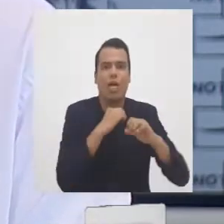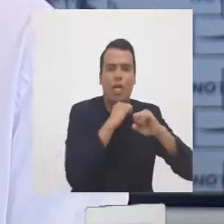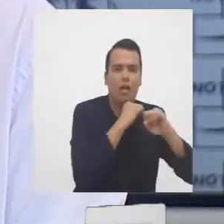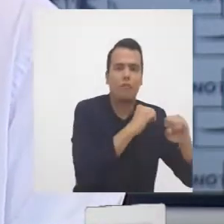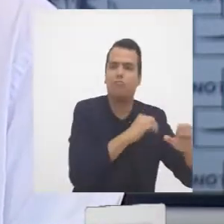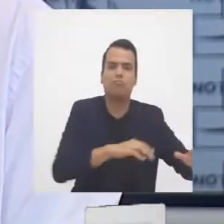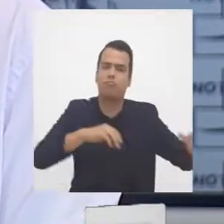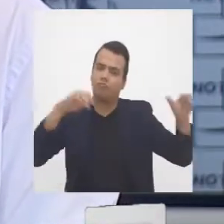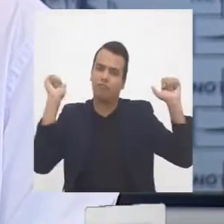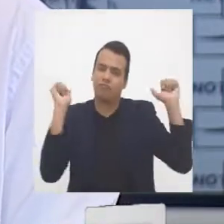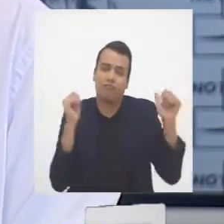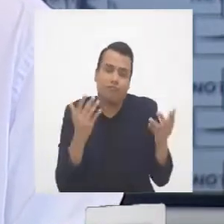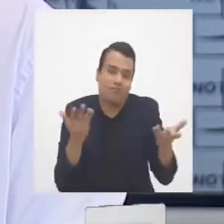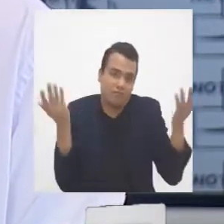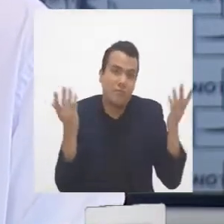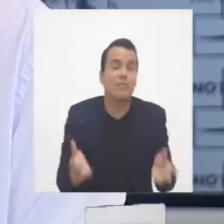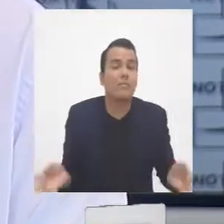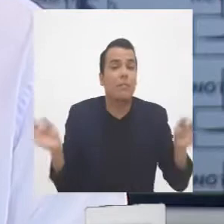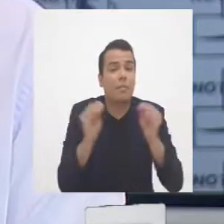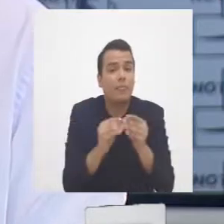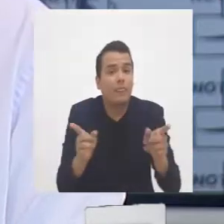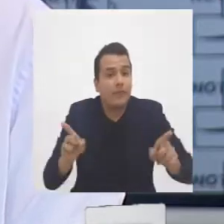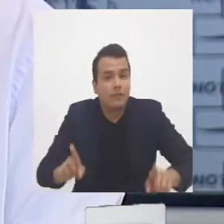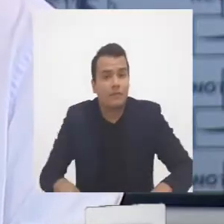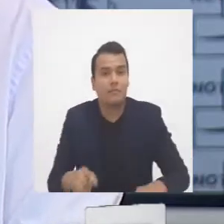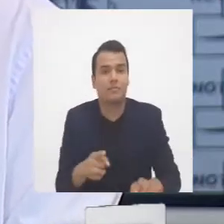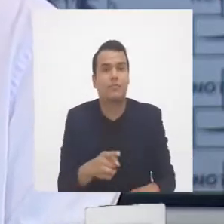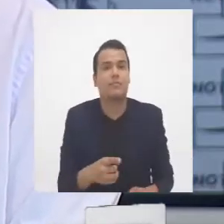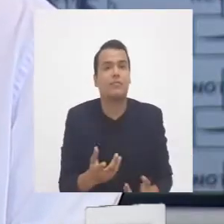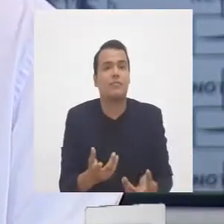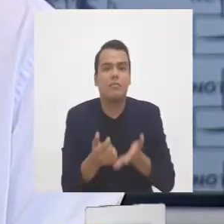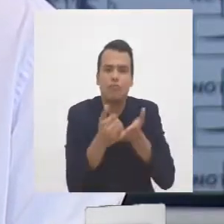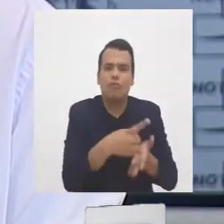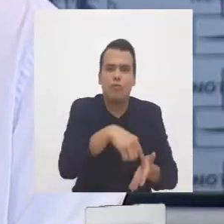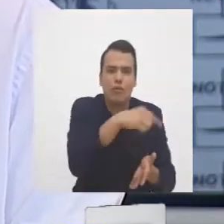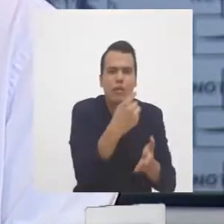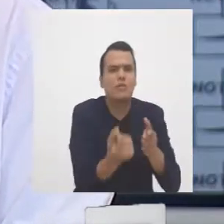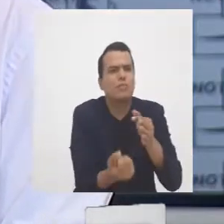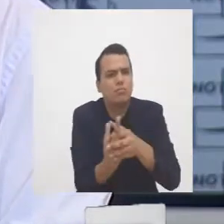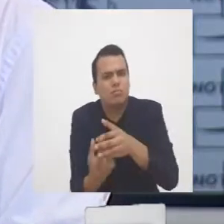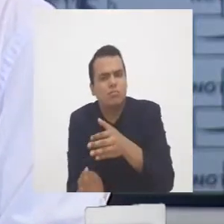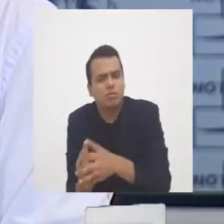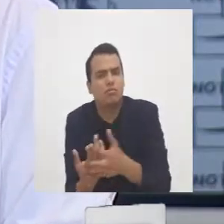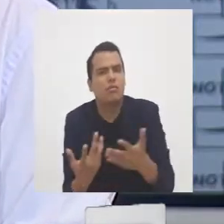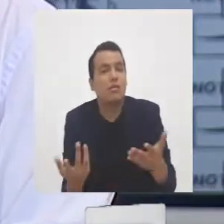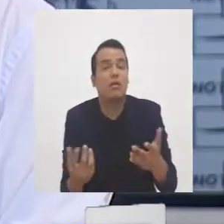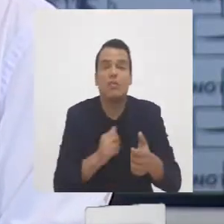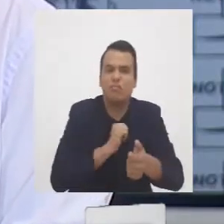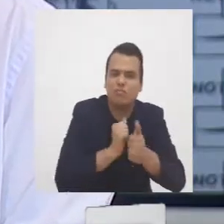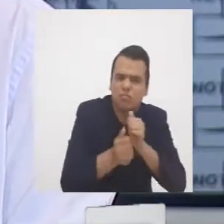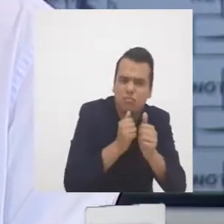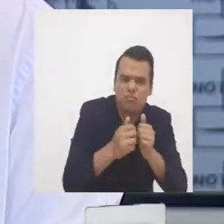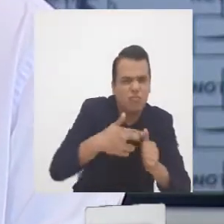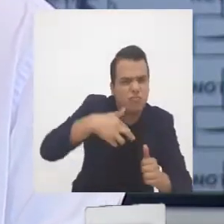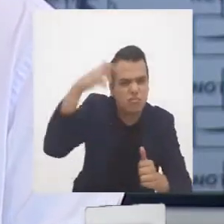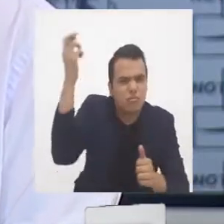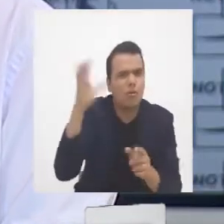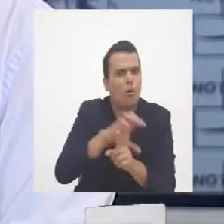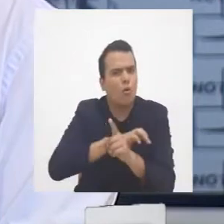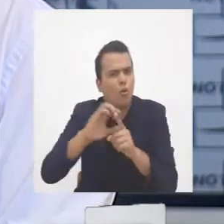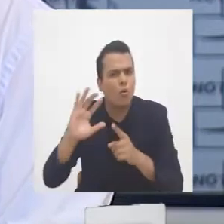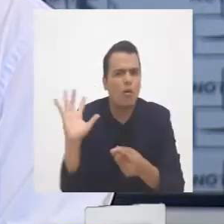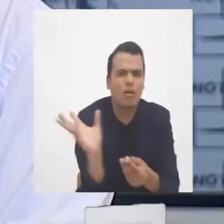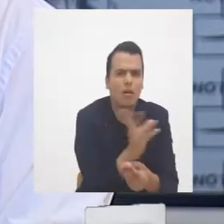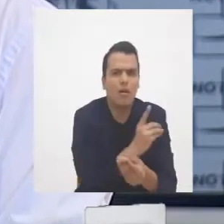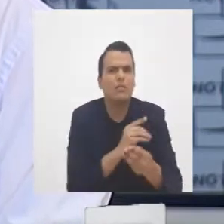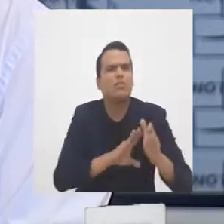y jóvenes lleguen a ser semilleros de la delincuencia. Vamos a que ellos sean semilleros, pero de buenos deportistas y de buena